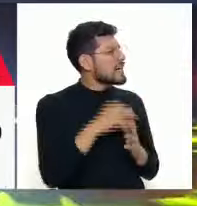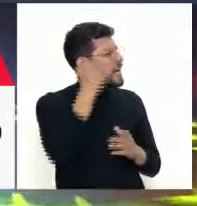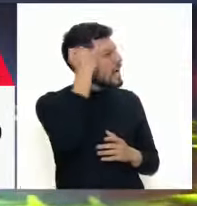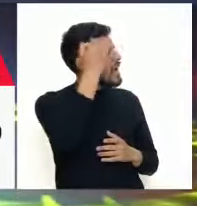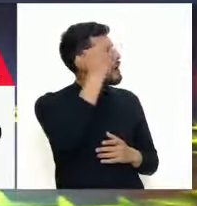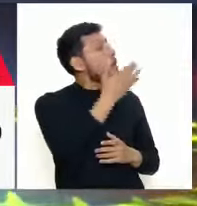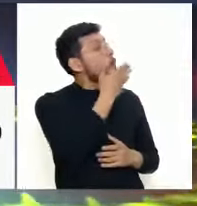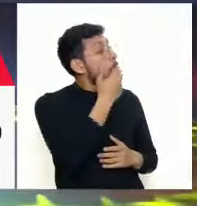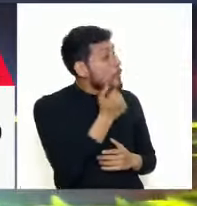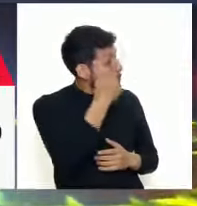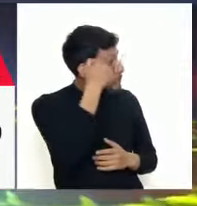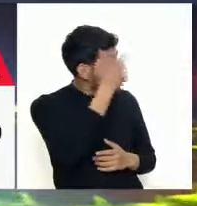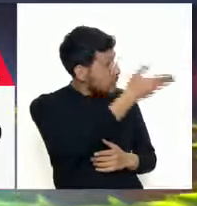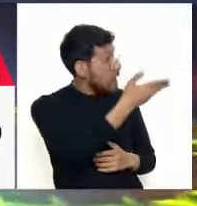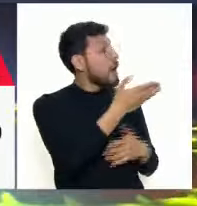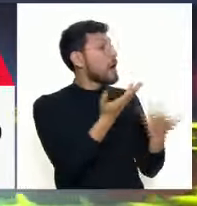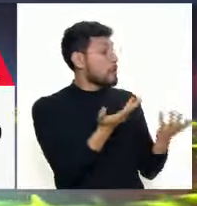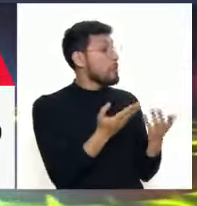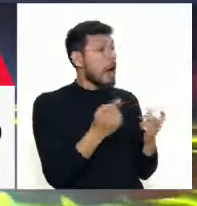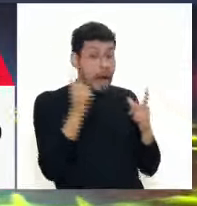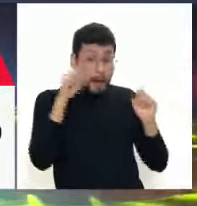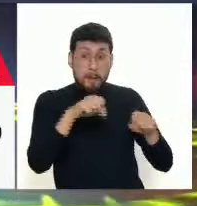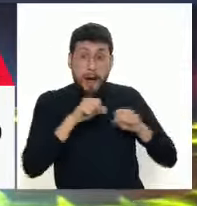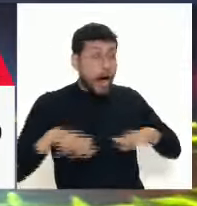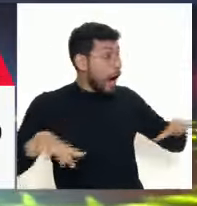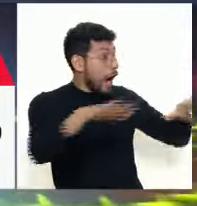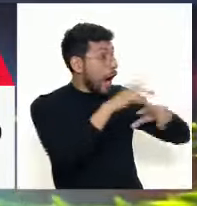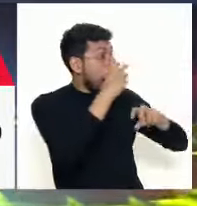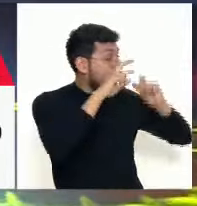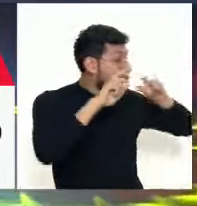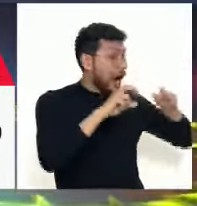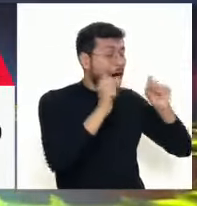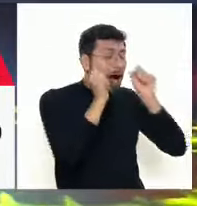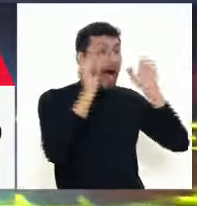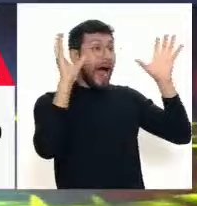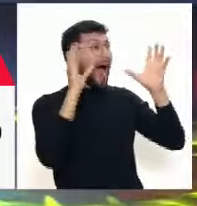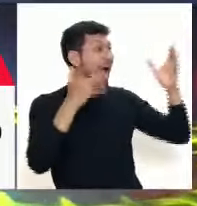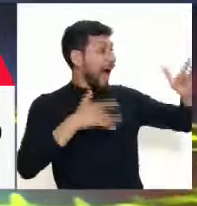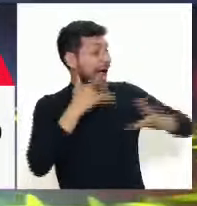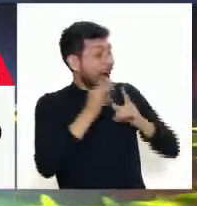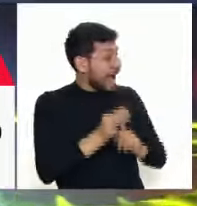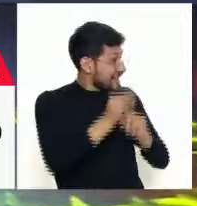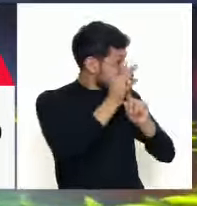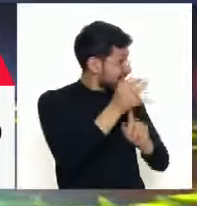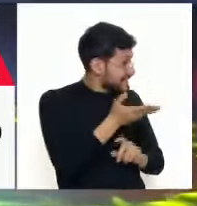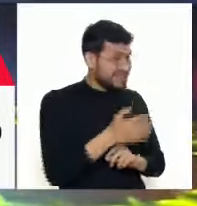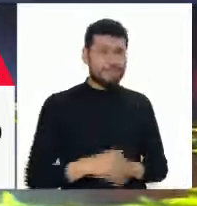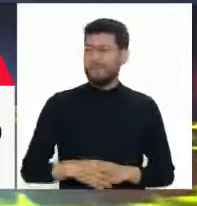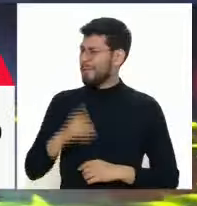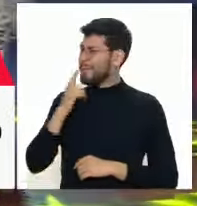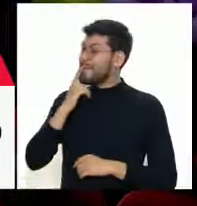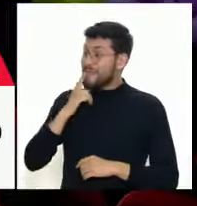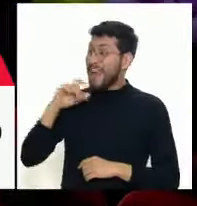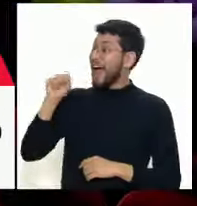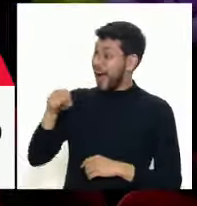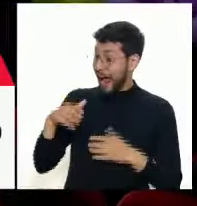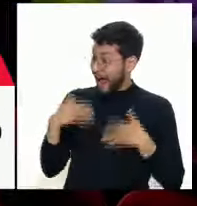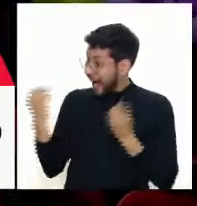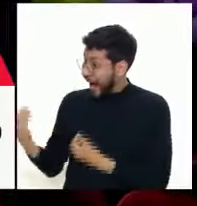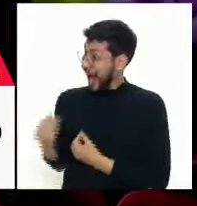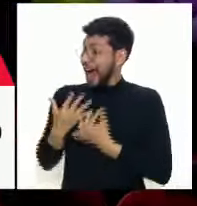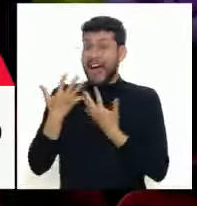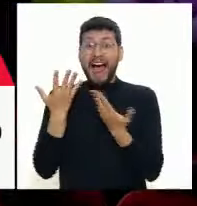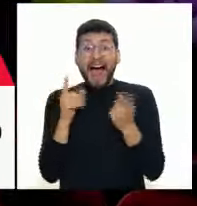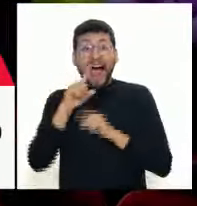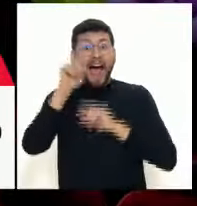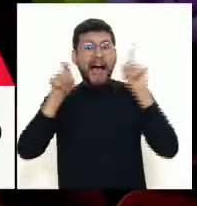les parece si hacemos algo que despierte nuestra curiosidad y sea mucho más especial? Ajá. Algo que nos genere